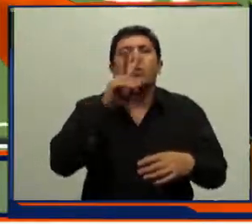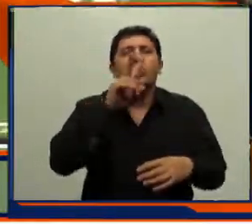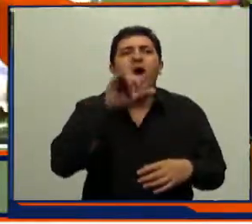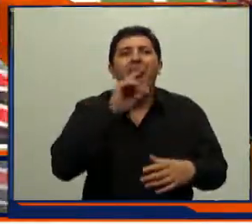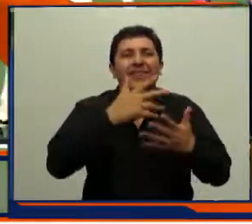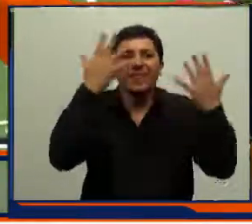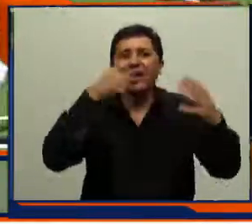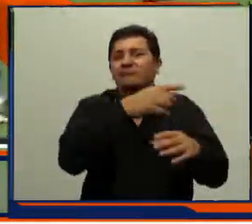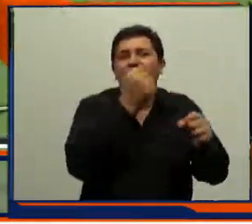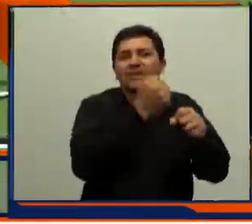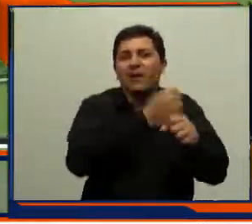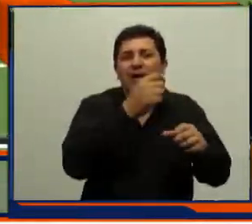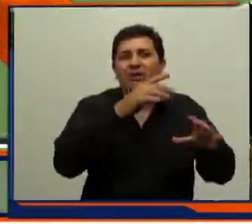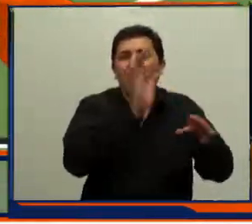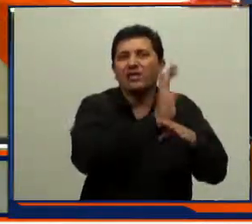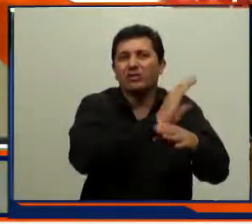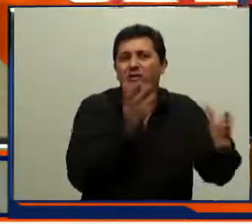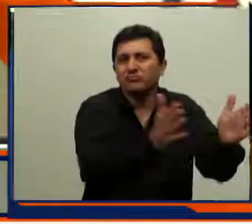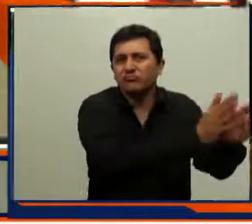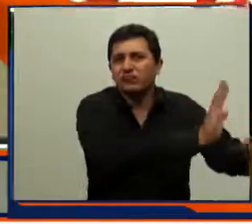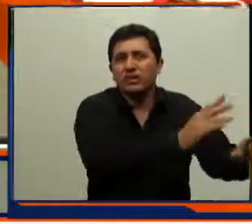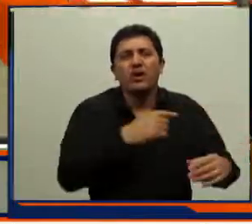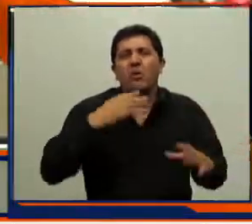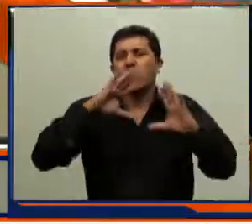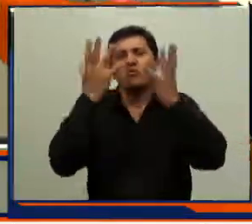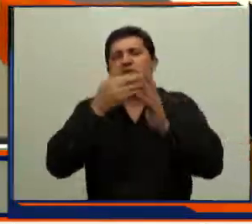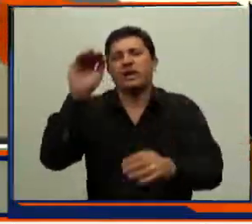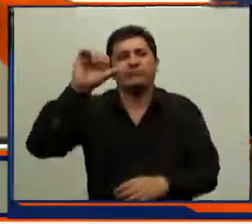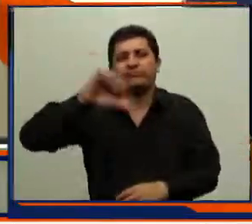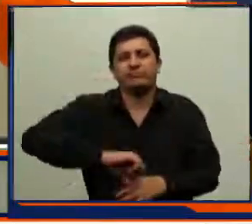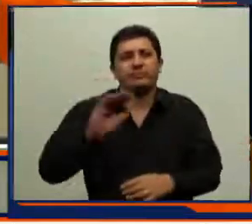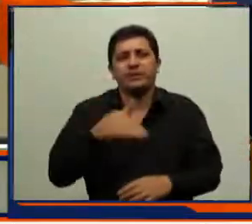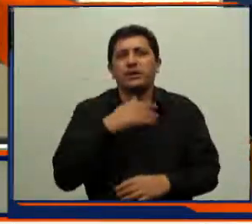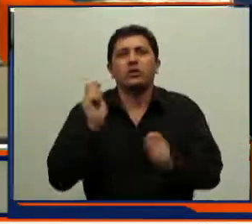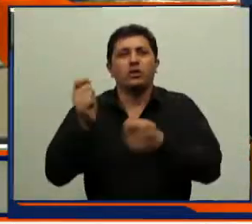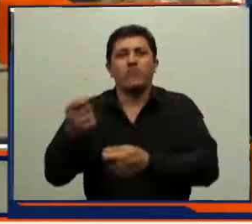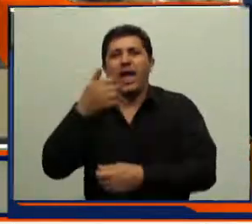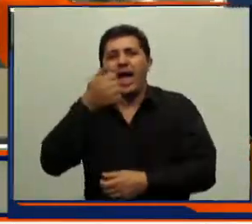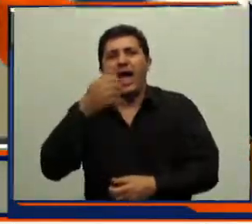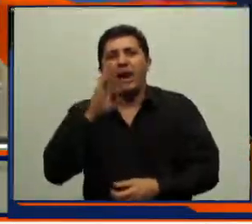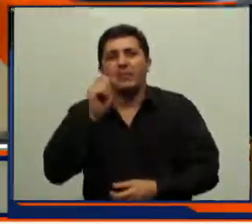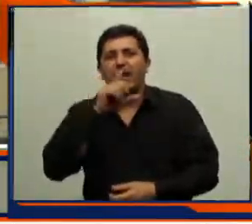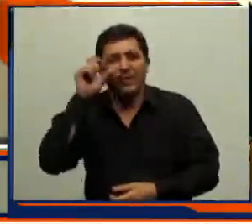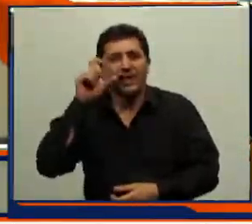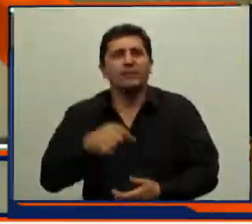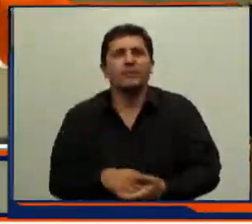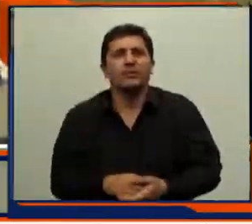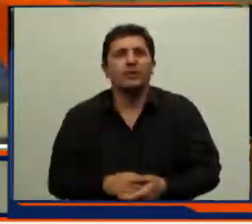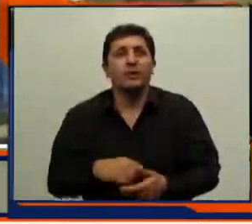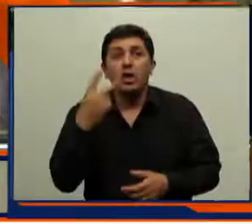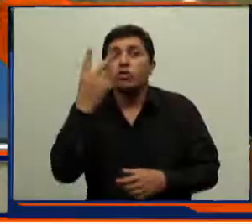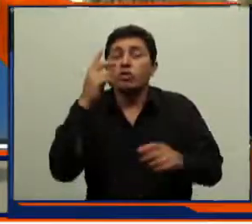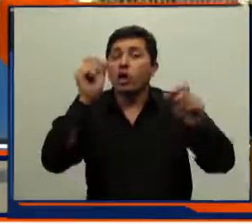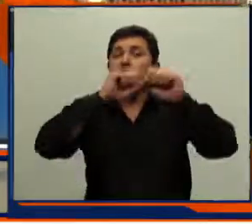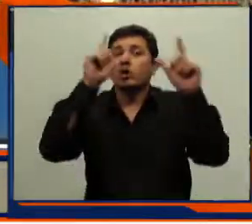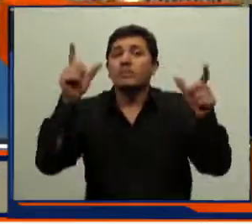con lo cual por una cuestión de grabaciones tuvo que bajarse del Mundial y Abrete ocupa su lugar. Pero otras dos sorpresas más y son dos delanteros